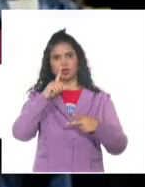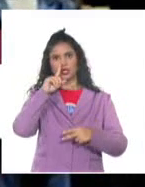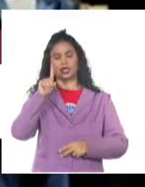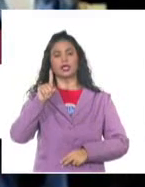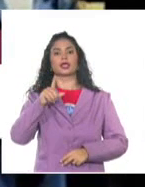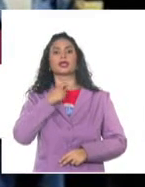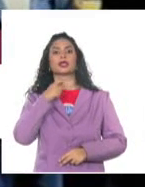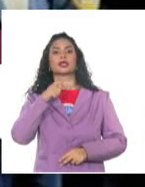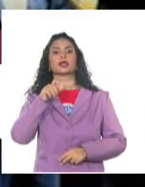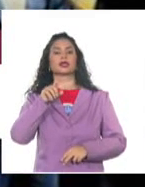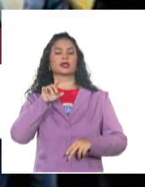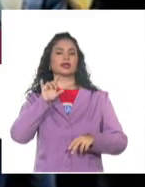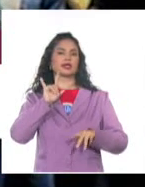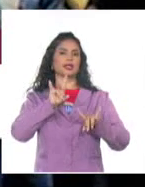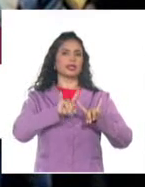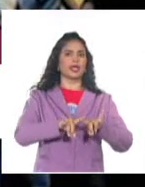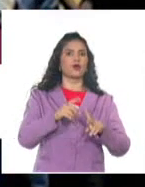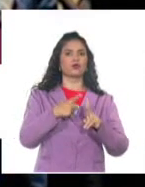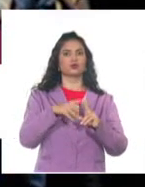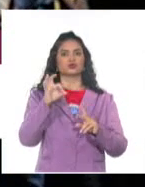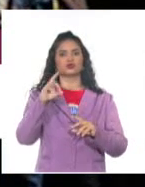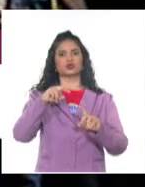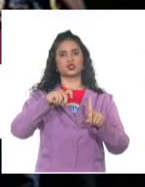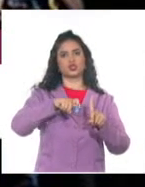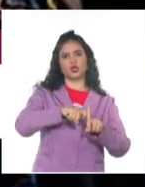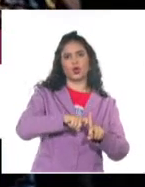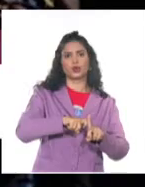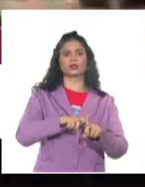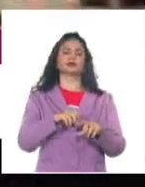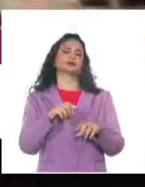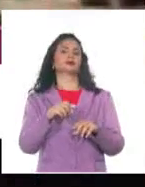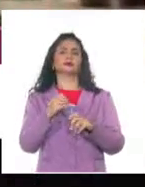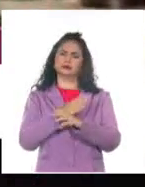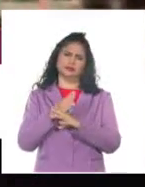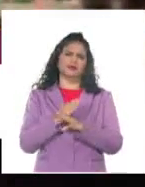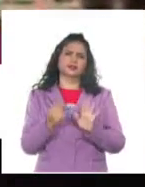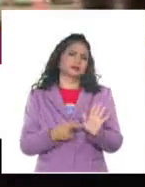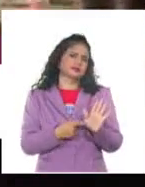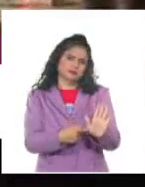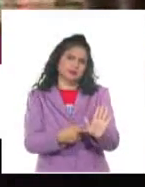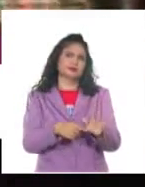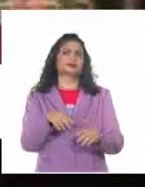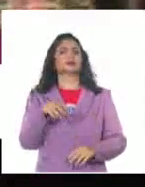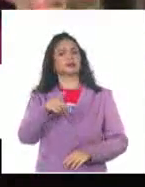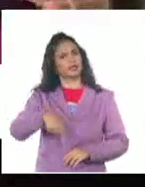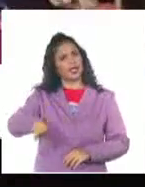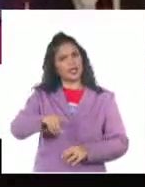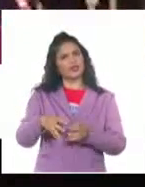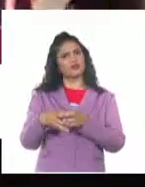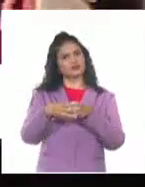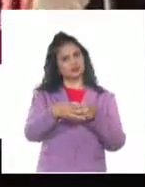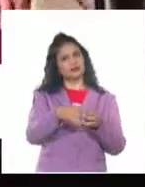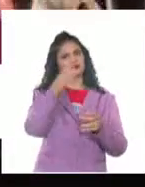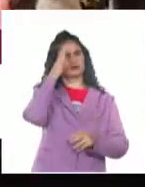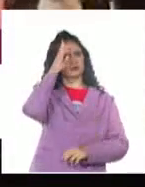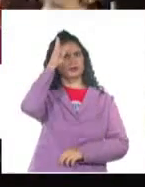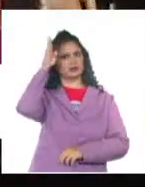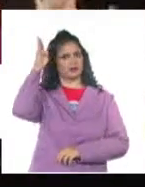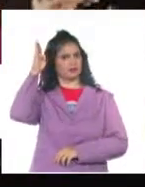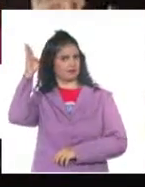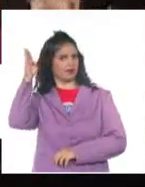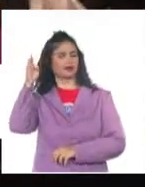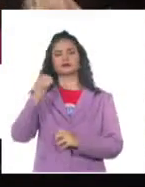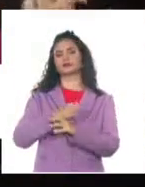sus más conocidas obras, La historia de Cenicienta según los Beatles. Se trata del popular cuento del escritor francés Charles